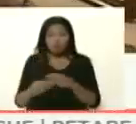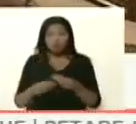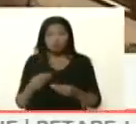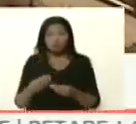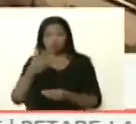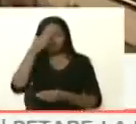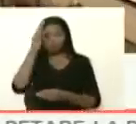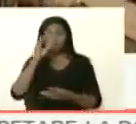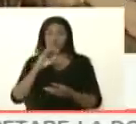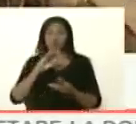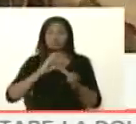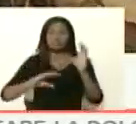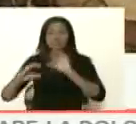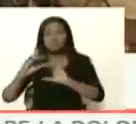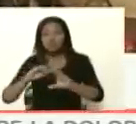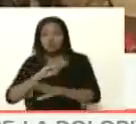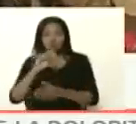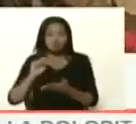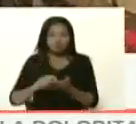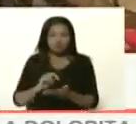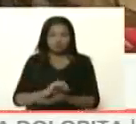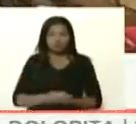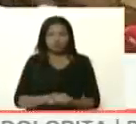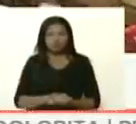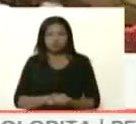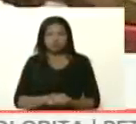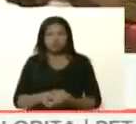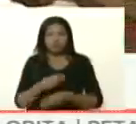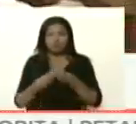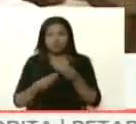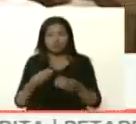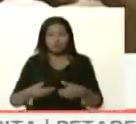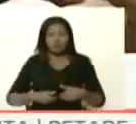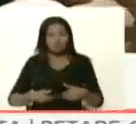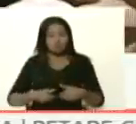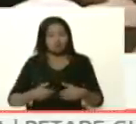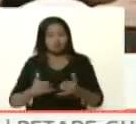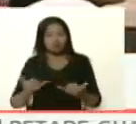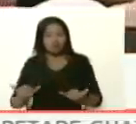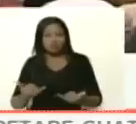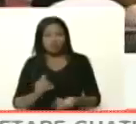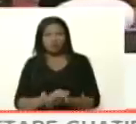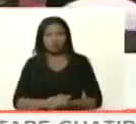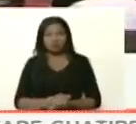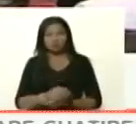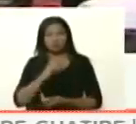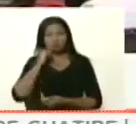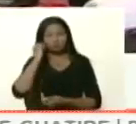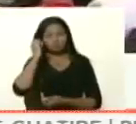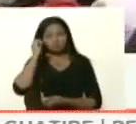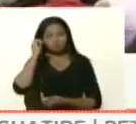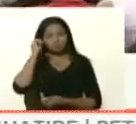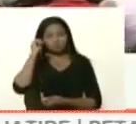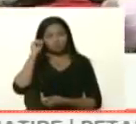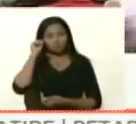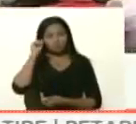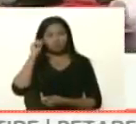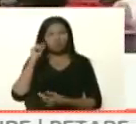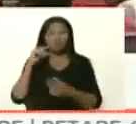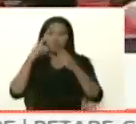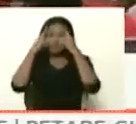Consejo Científico Nacional. Hay que hacer un gran esfuerzo con los profesionales